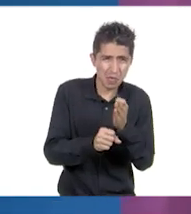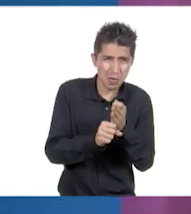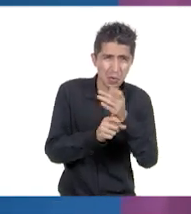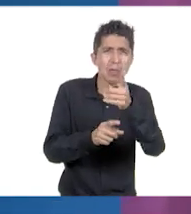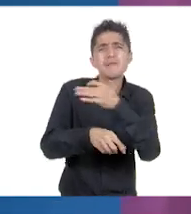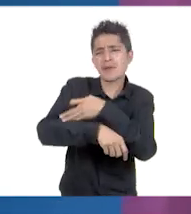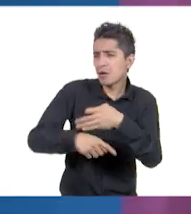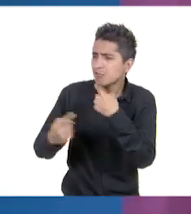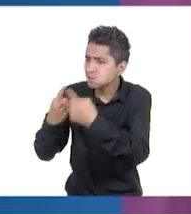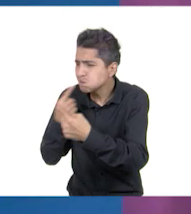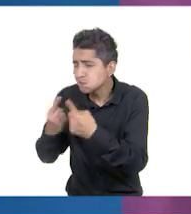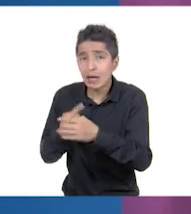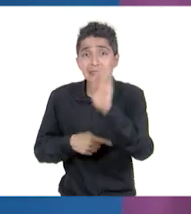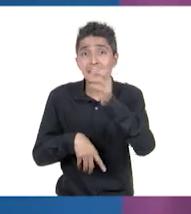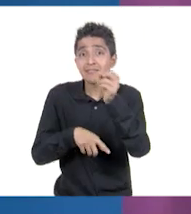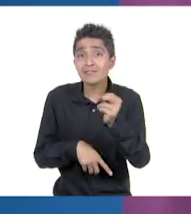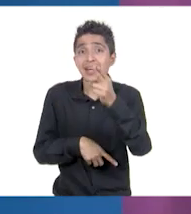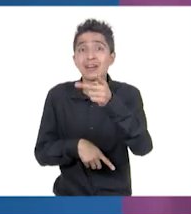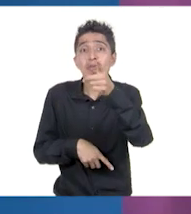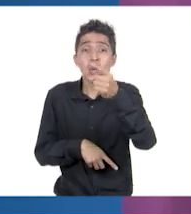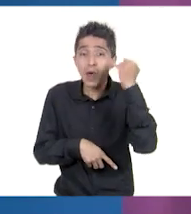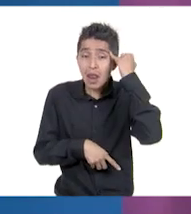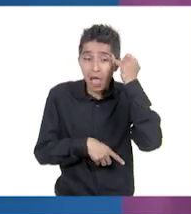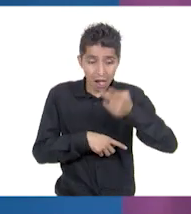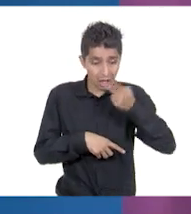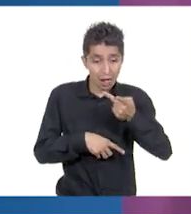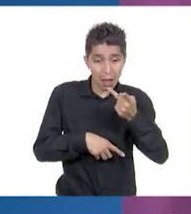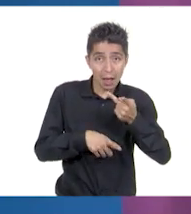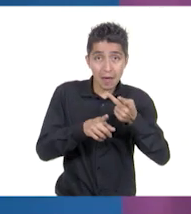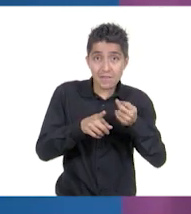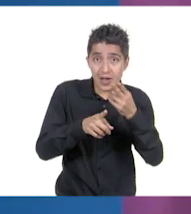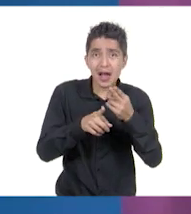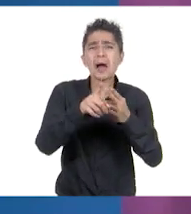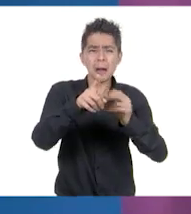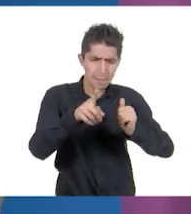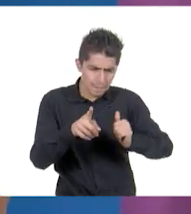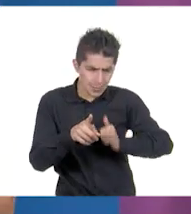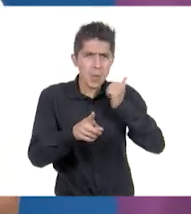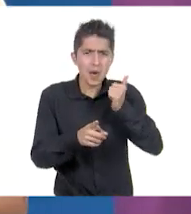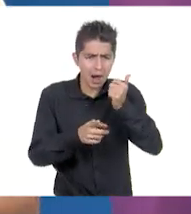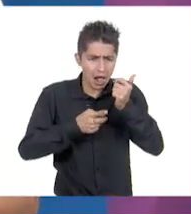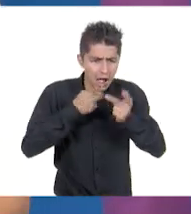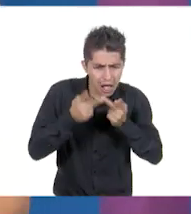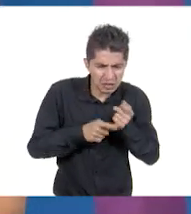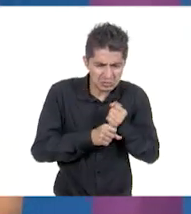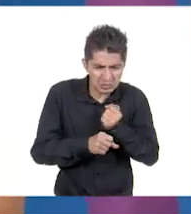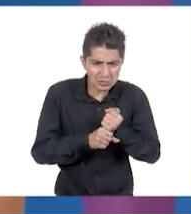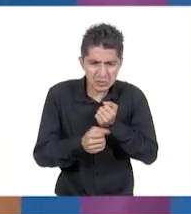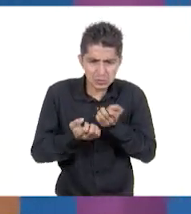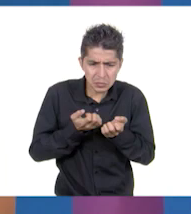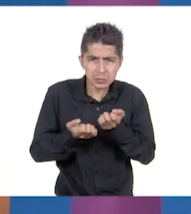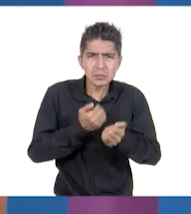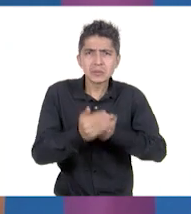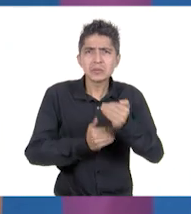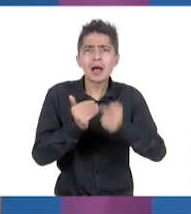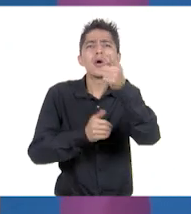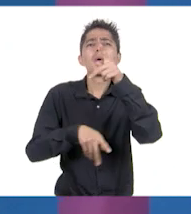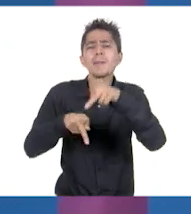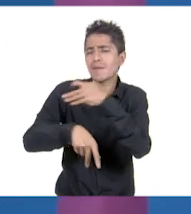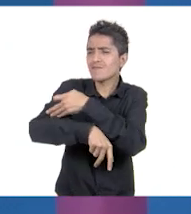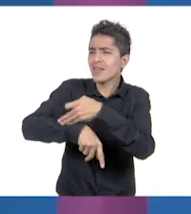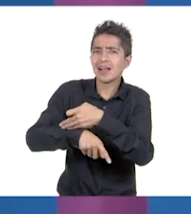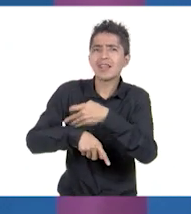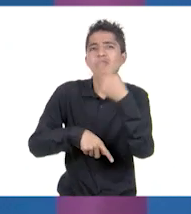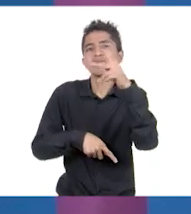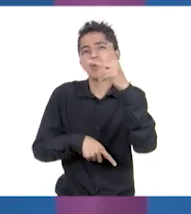familia. Si tienes la fortuna de hablar una lengua indígena, aprovecha también este momento para practicarla y platica con tu familia en